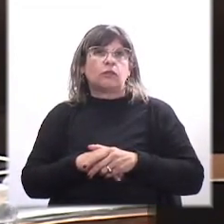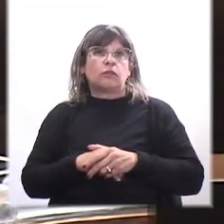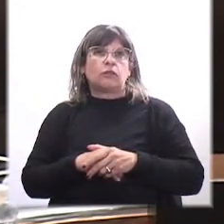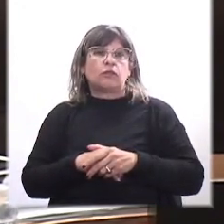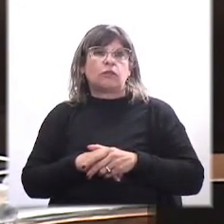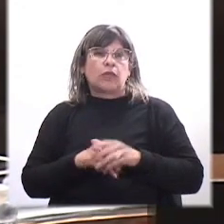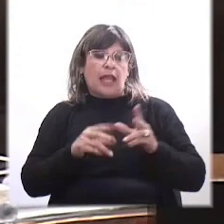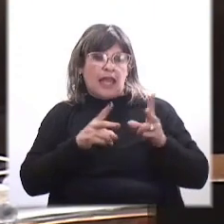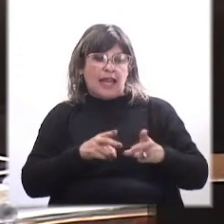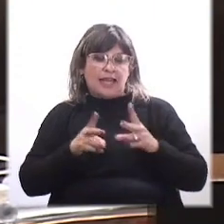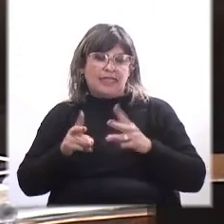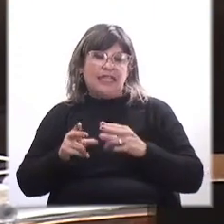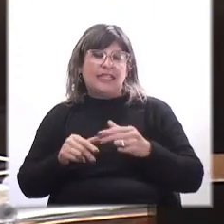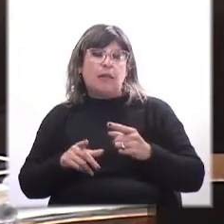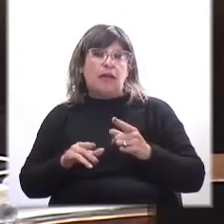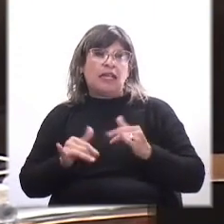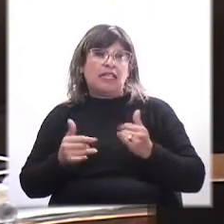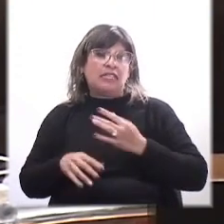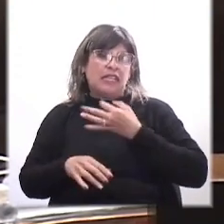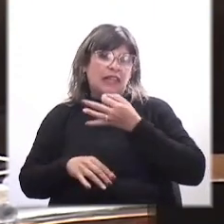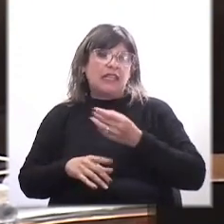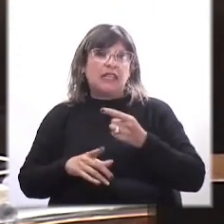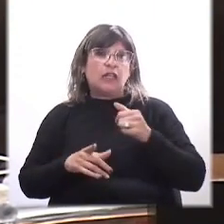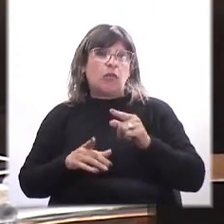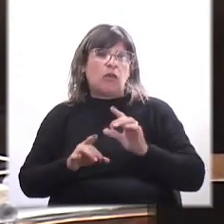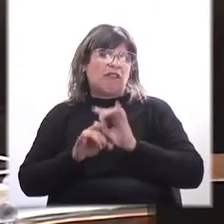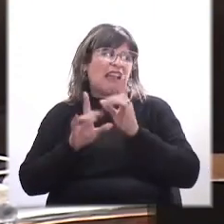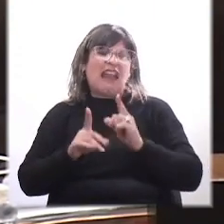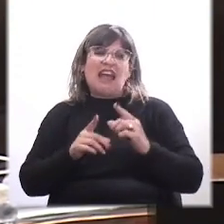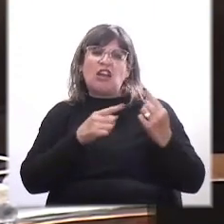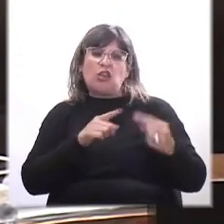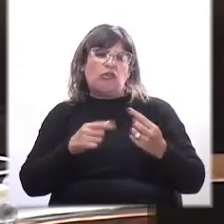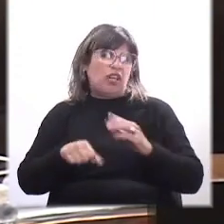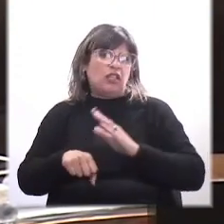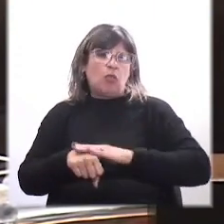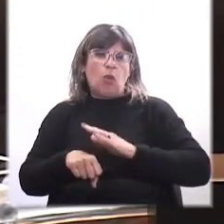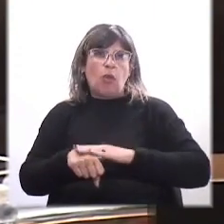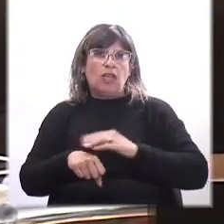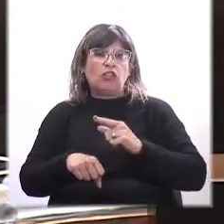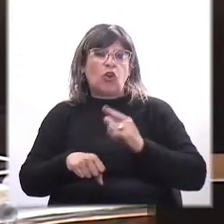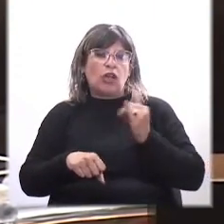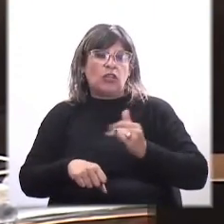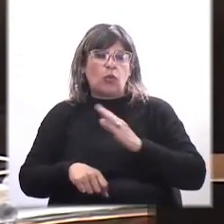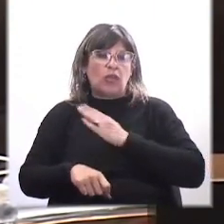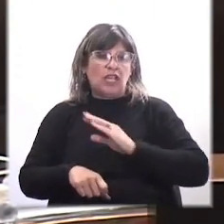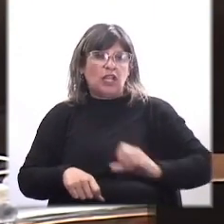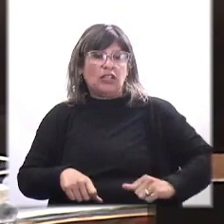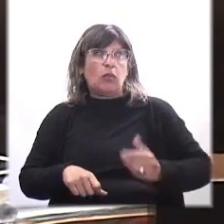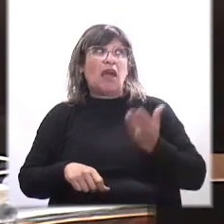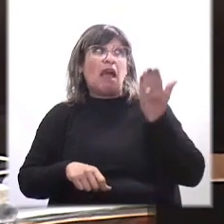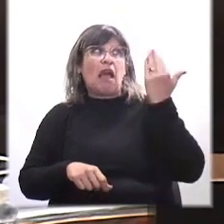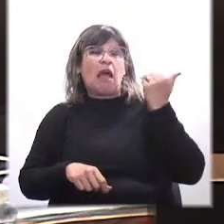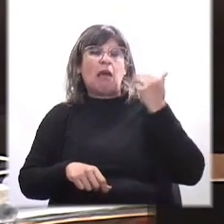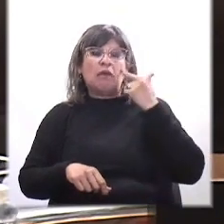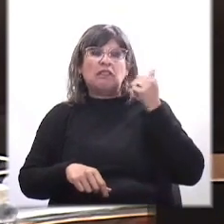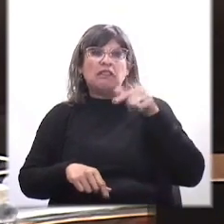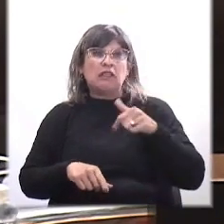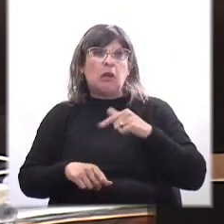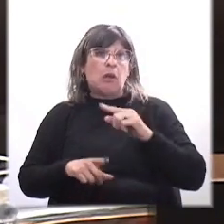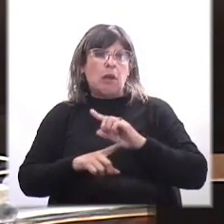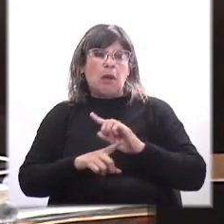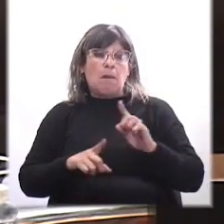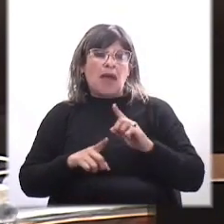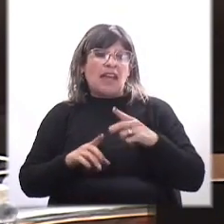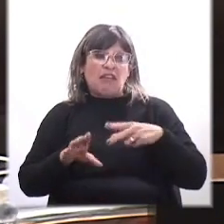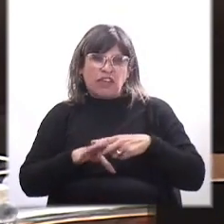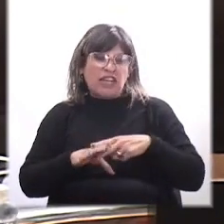En las etapas enunciadas aparecen claramente los distintos momentos que tuvo el gobierno de ese entonces para no continuar con el proyecto